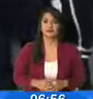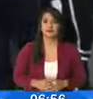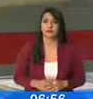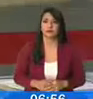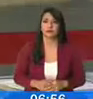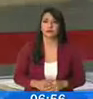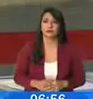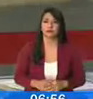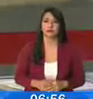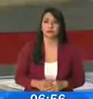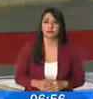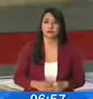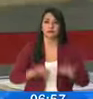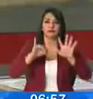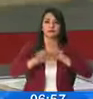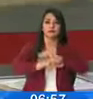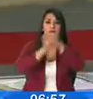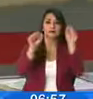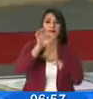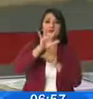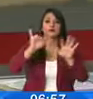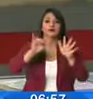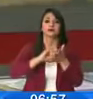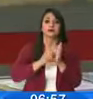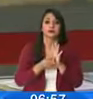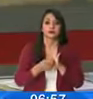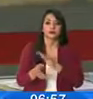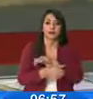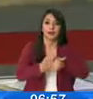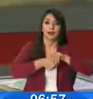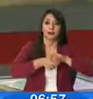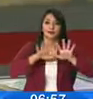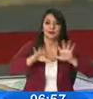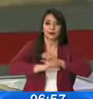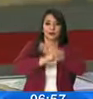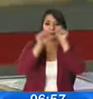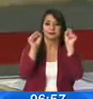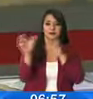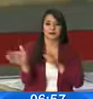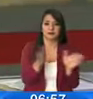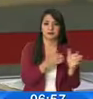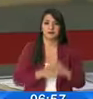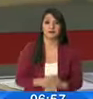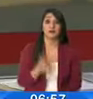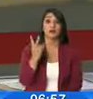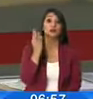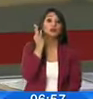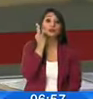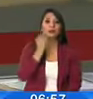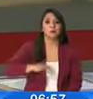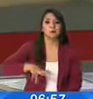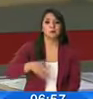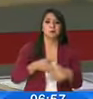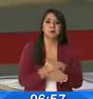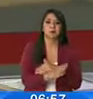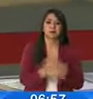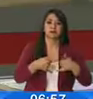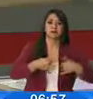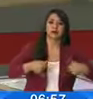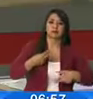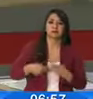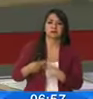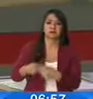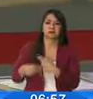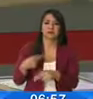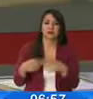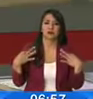Villao. 6:56 de la mañana, 5:56 allá en Galápagos, dos mujeres que supuestamente delinquían en centros comerciales y tiendas de ropa fueron